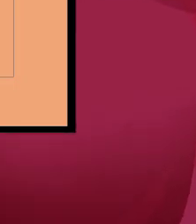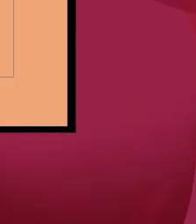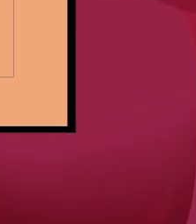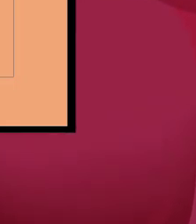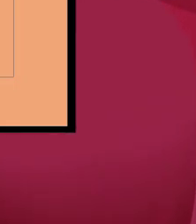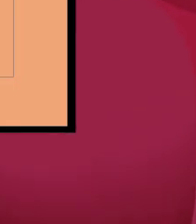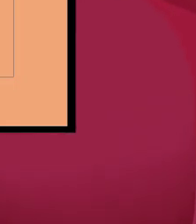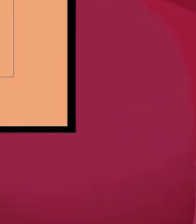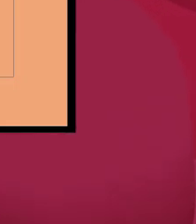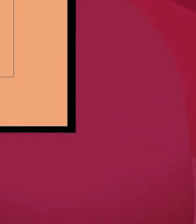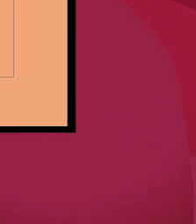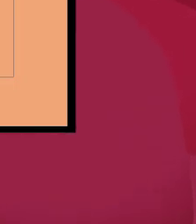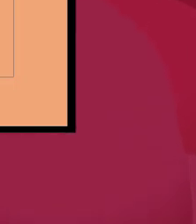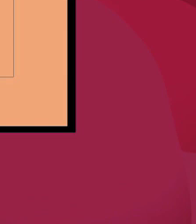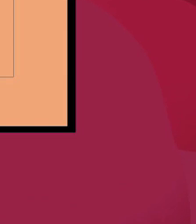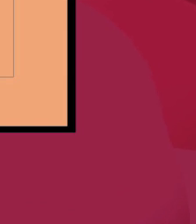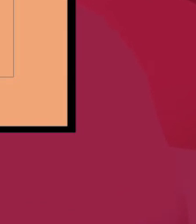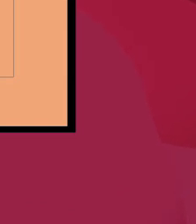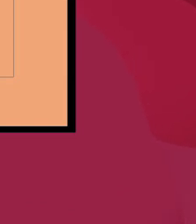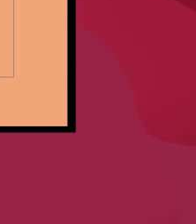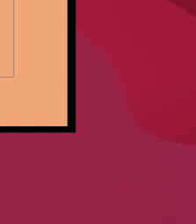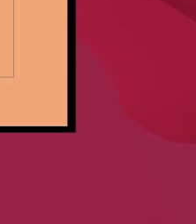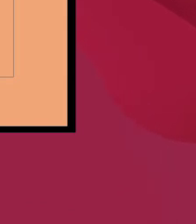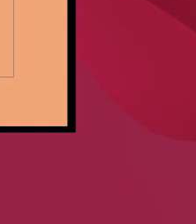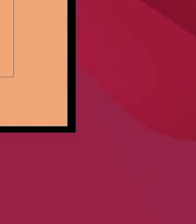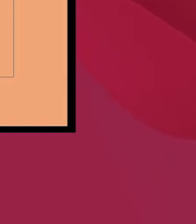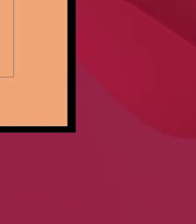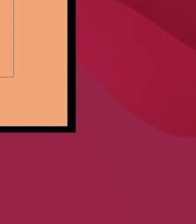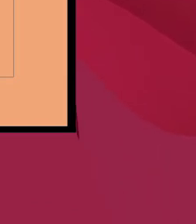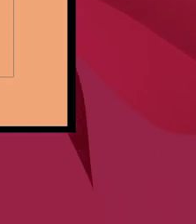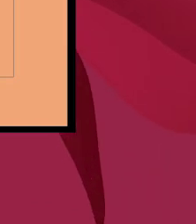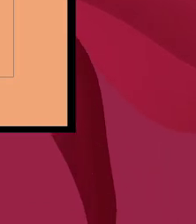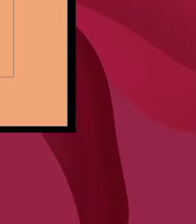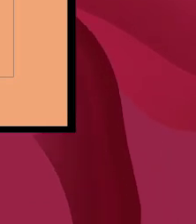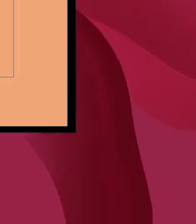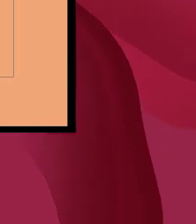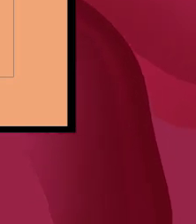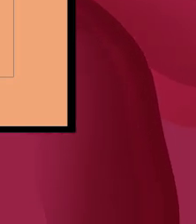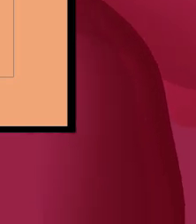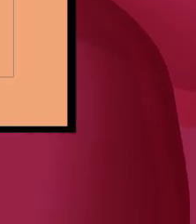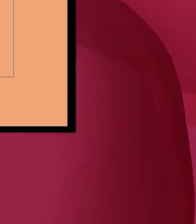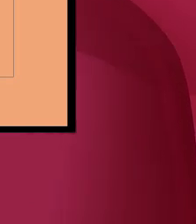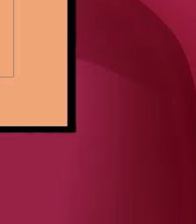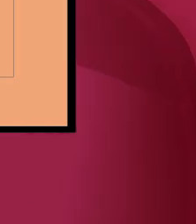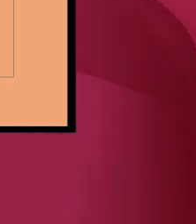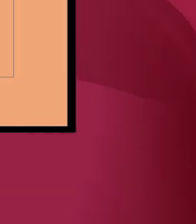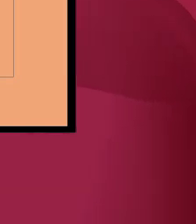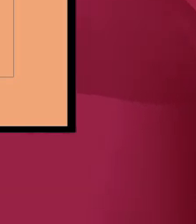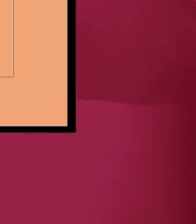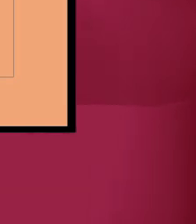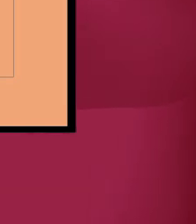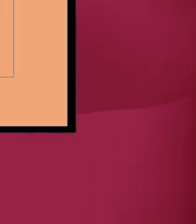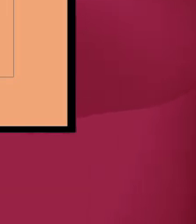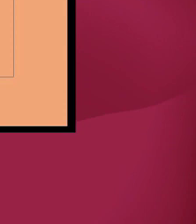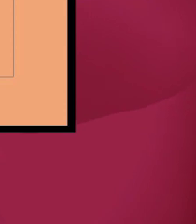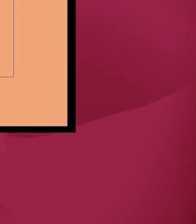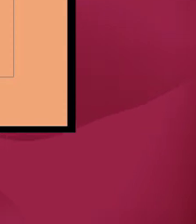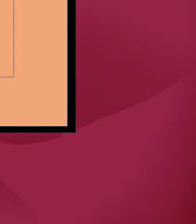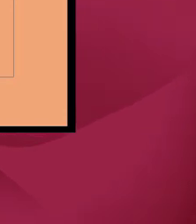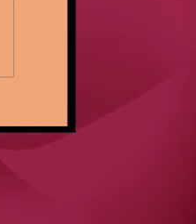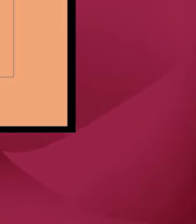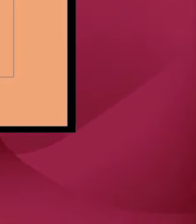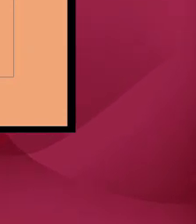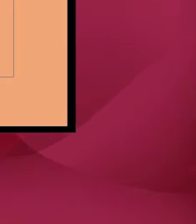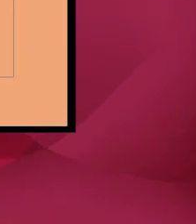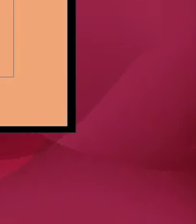kanuyo aku kanuyo tutuya nasha ni kuniyo. Besendu bajina shakanuyo su kanu